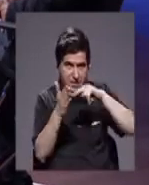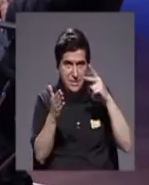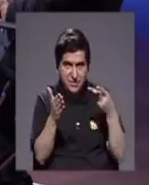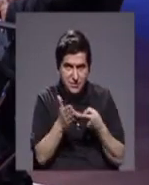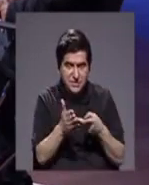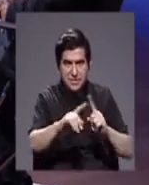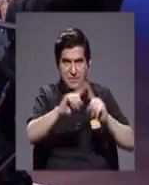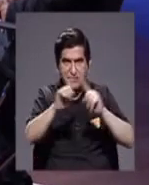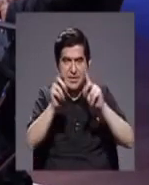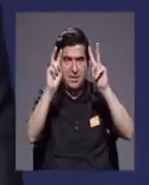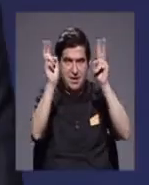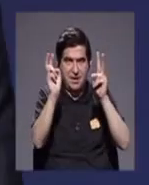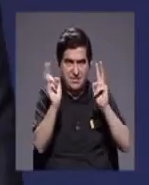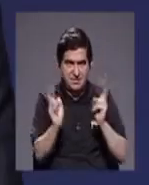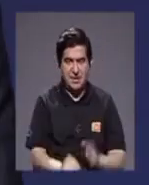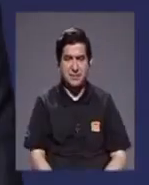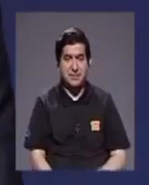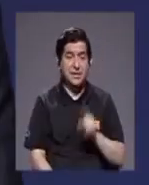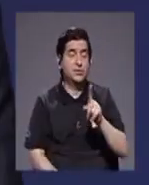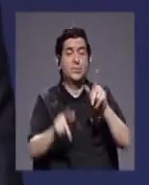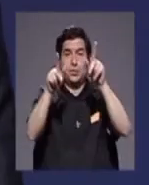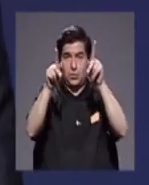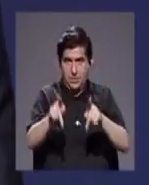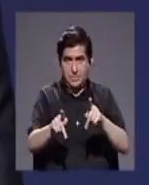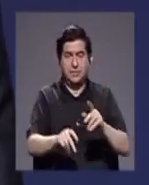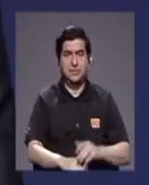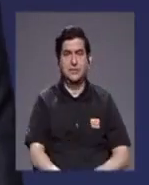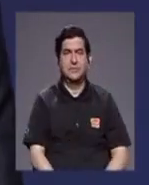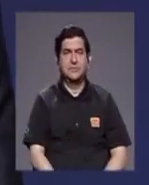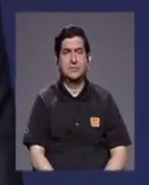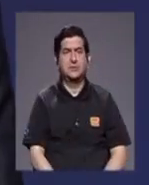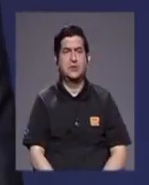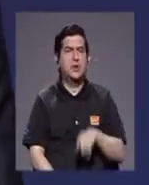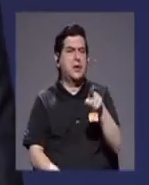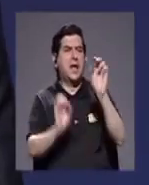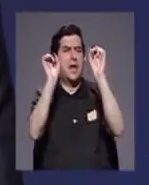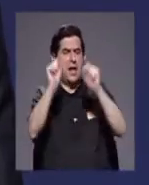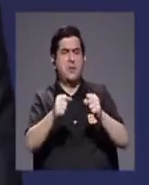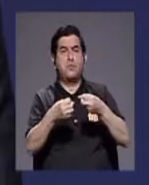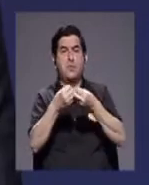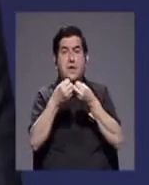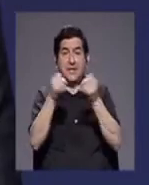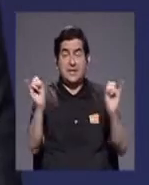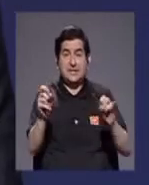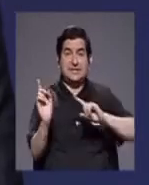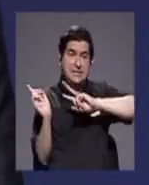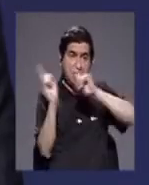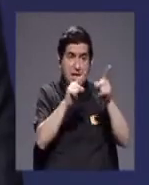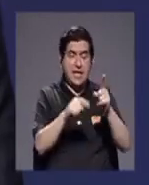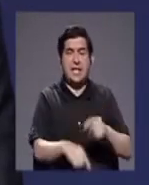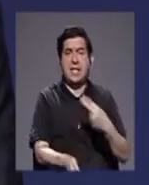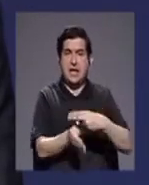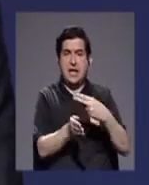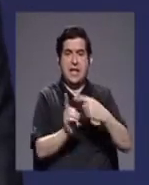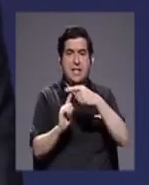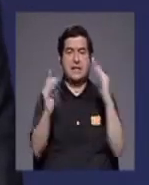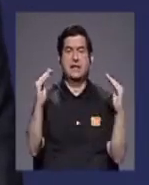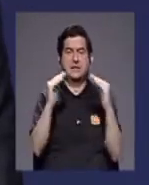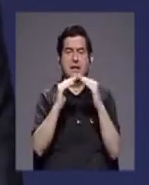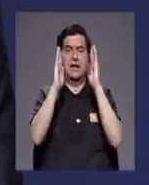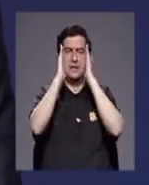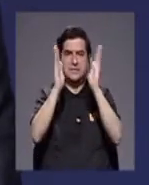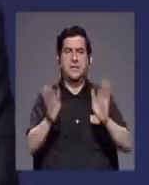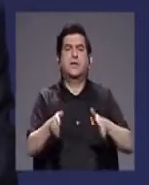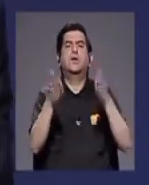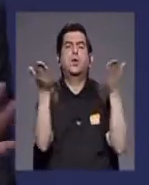en muchos de estos temas, ¿verdad? Cómo un paciente puede, sin ir al hospital, desde su casa ser atendido, por